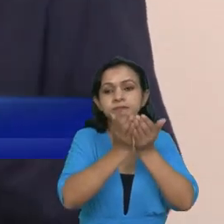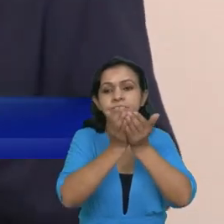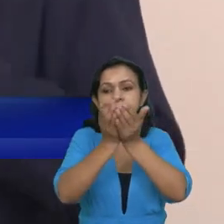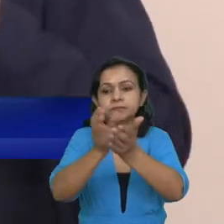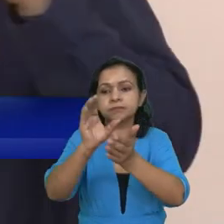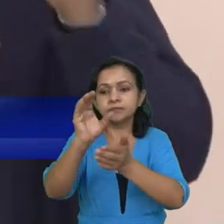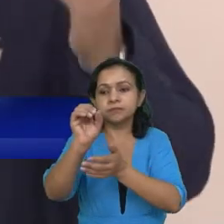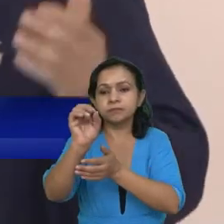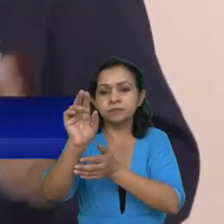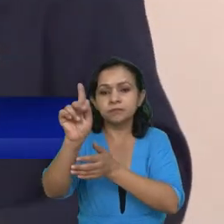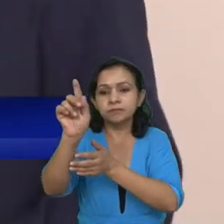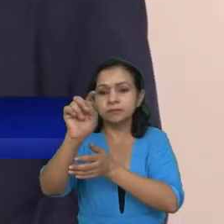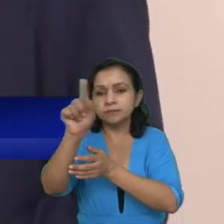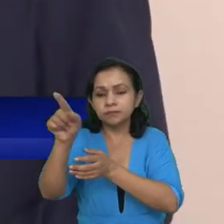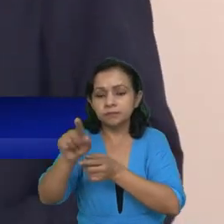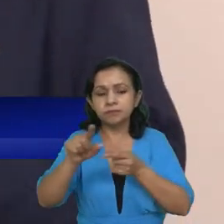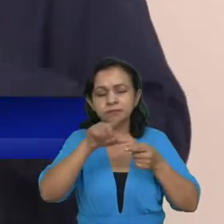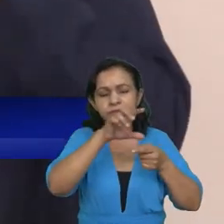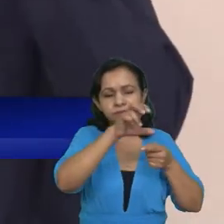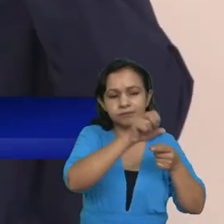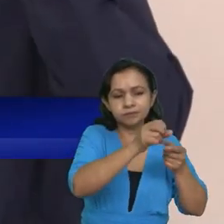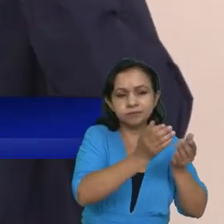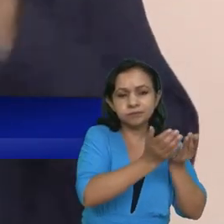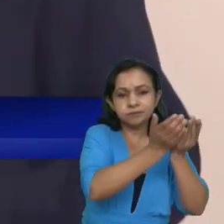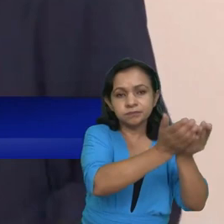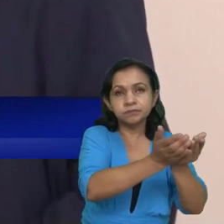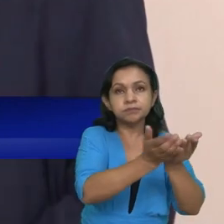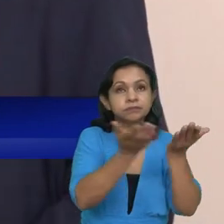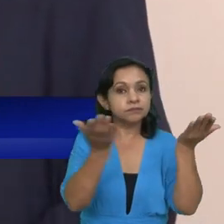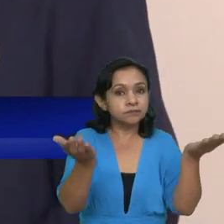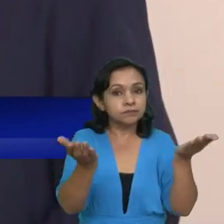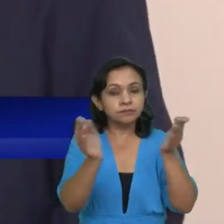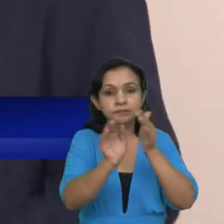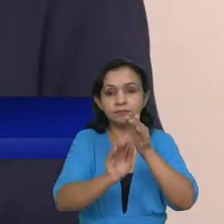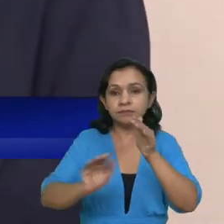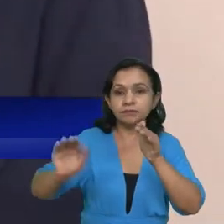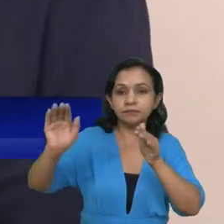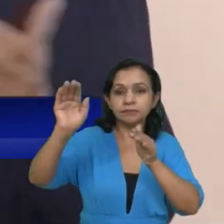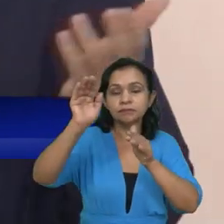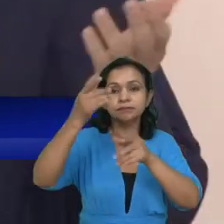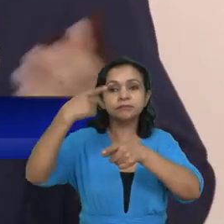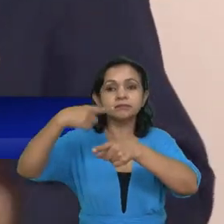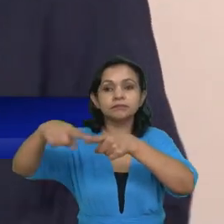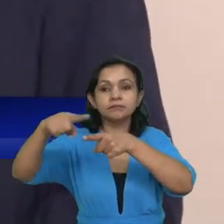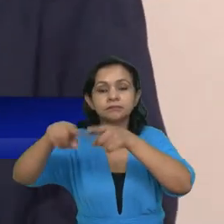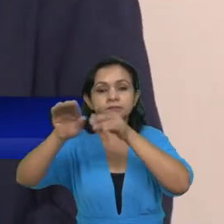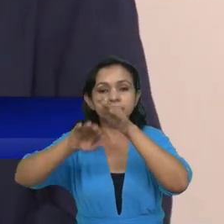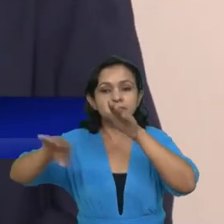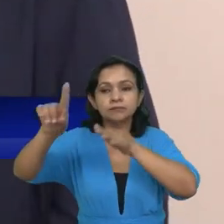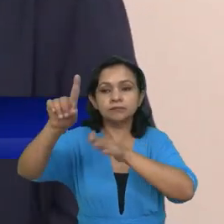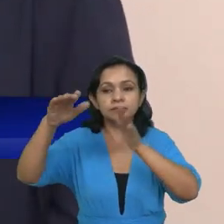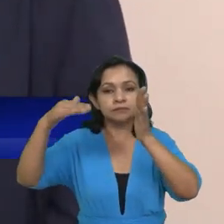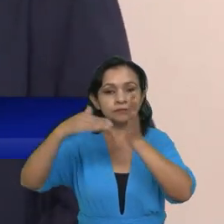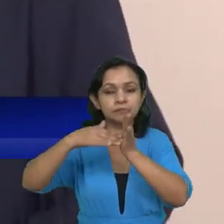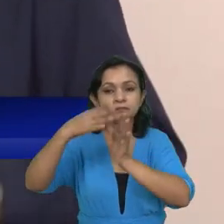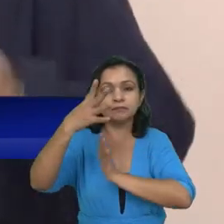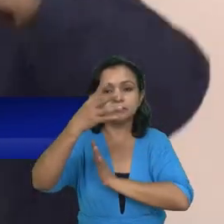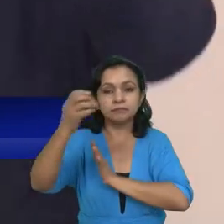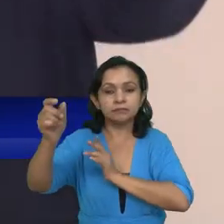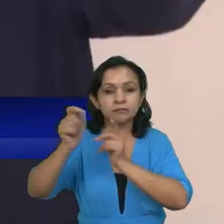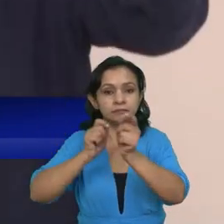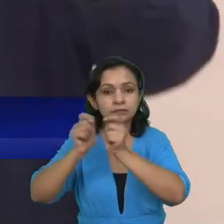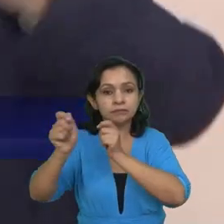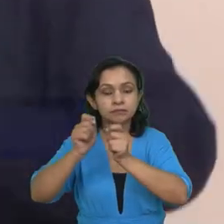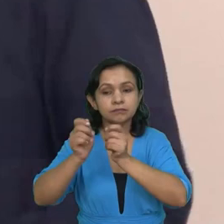cortez puerto limón y ese un costo mayor porque pagan más de 1400 dólares por